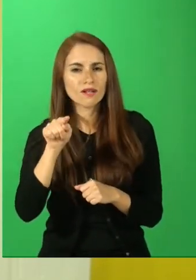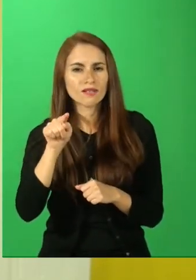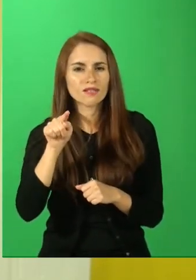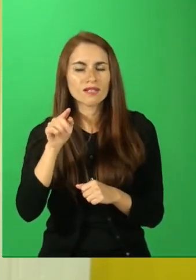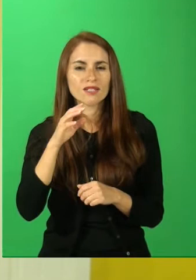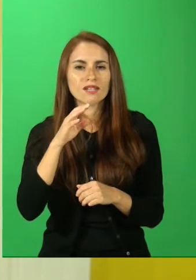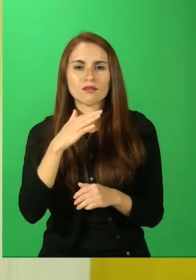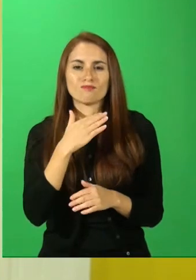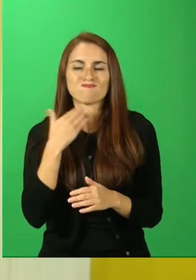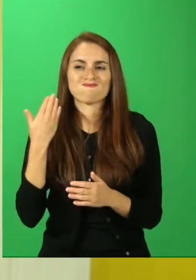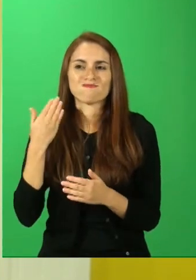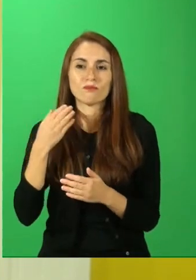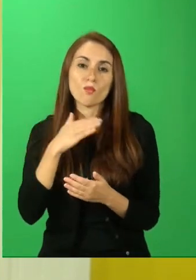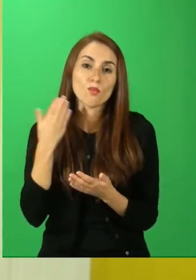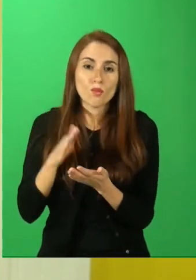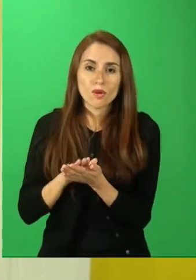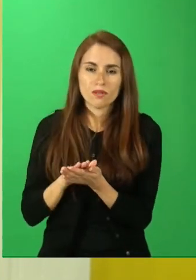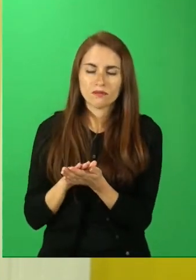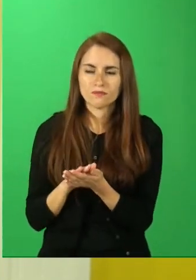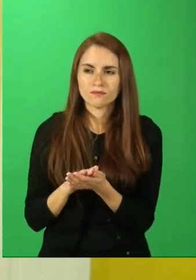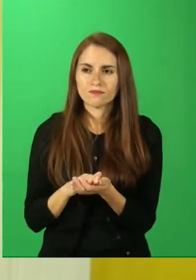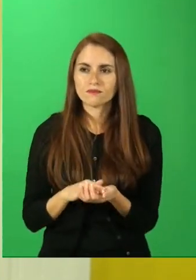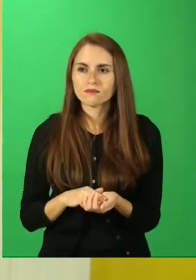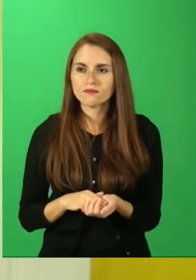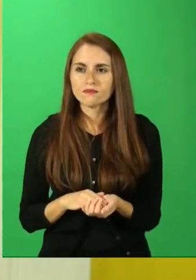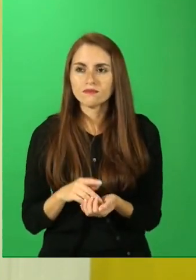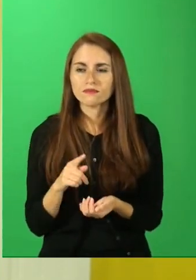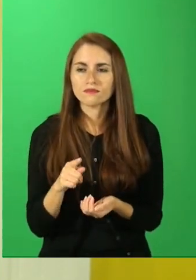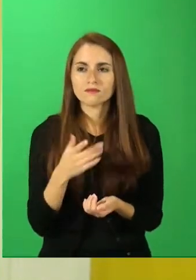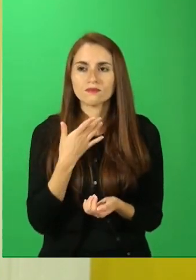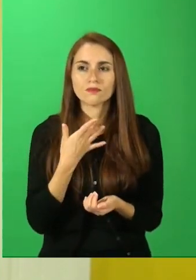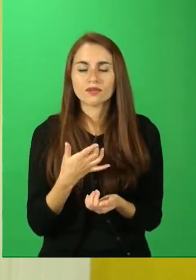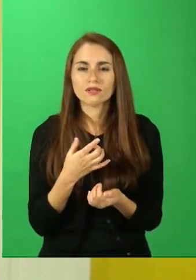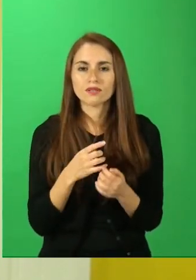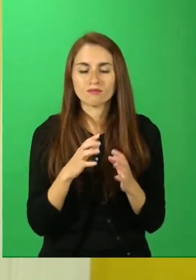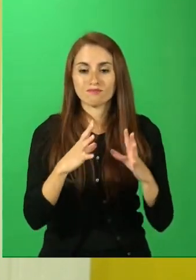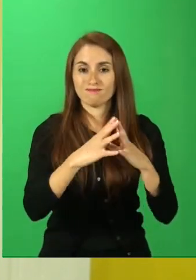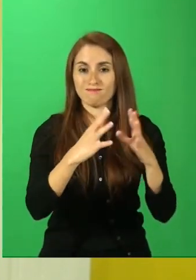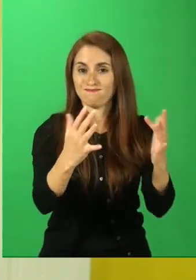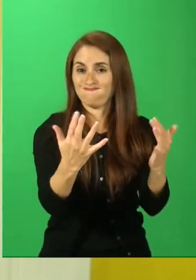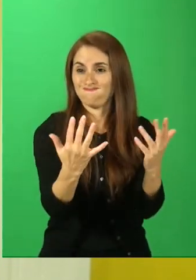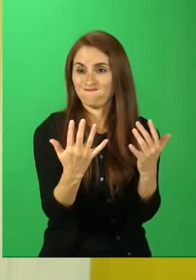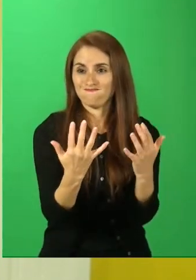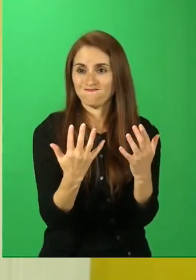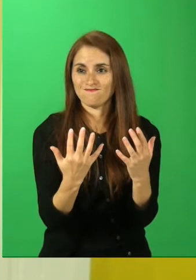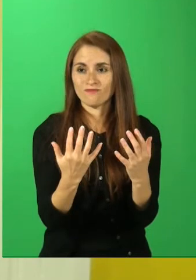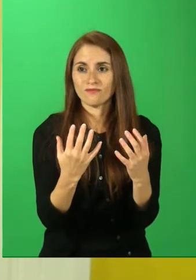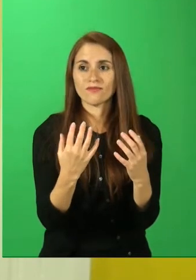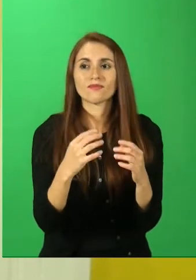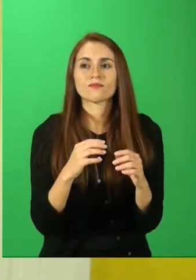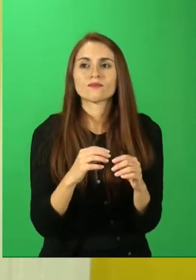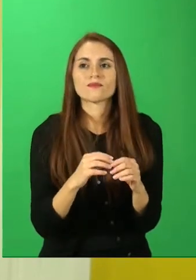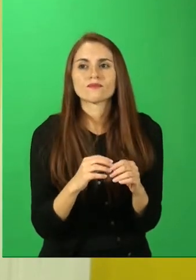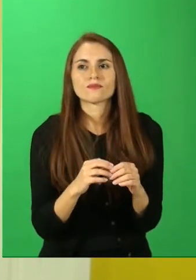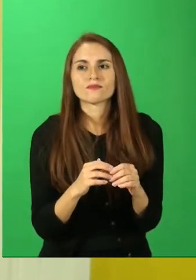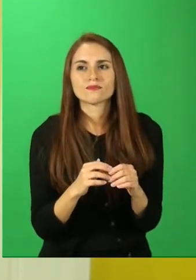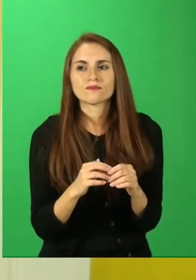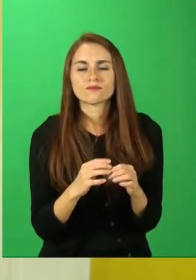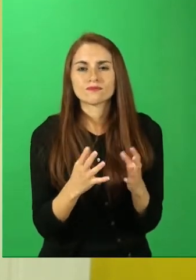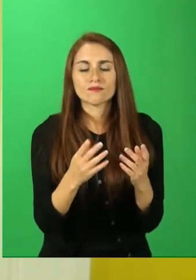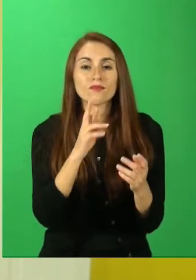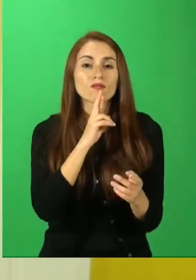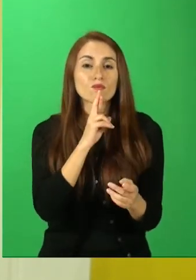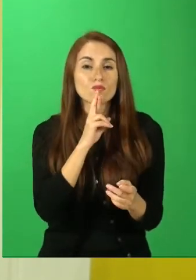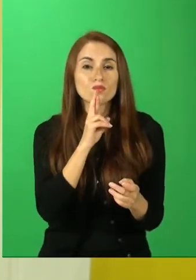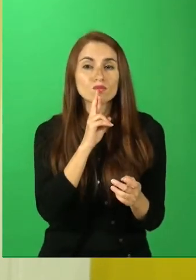es tomada por las tropas enemigas, en este caso principalmente por las tropas soviéticas, por los rusos.